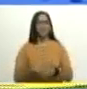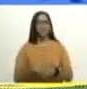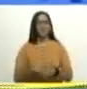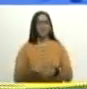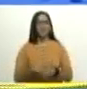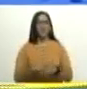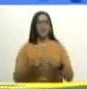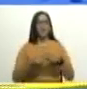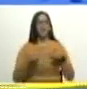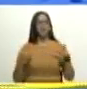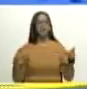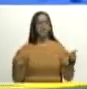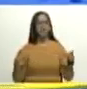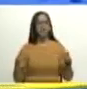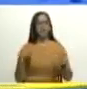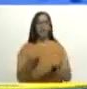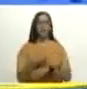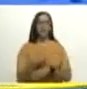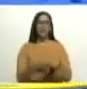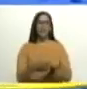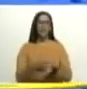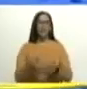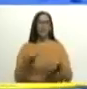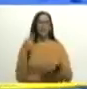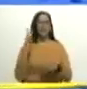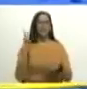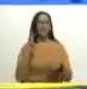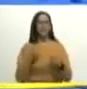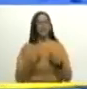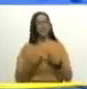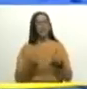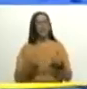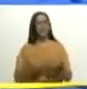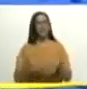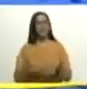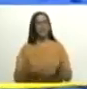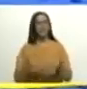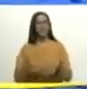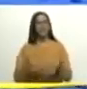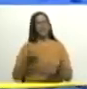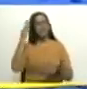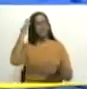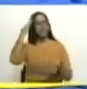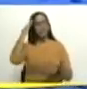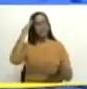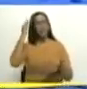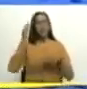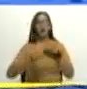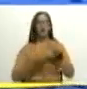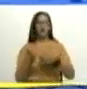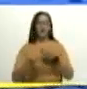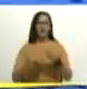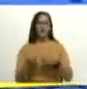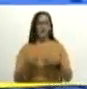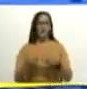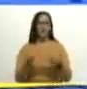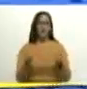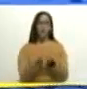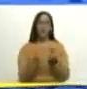el crecimiento, las inversiones de otra Venezuela ya diferente. Si supimos hacer con